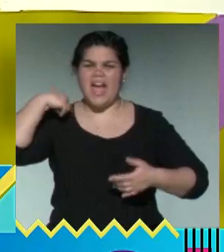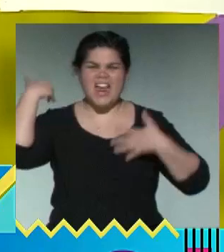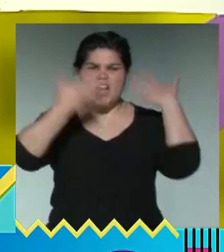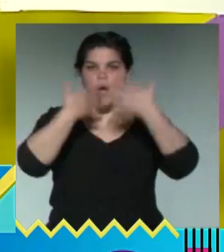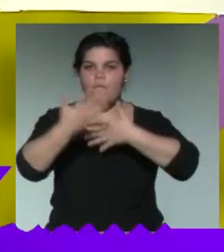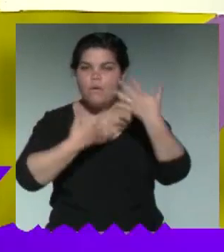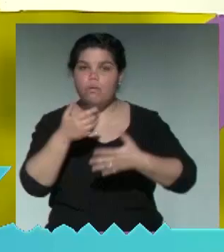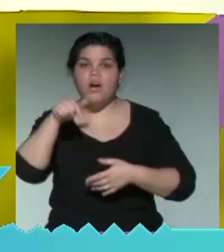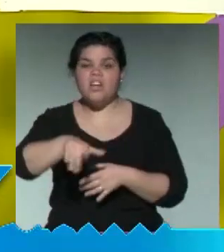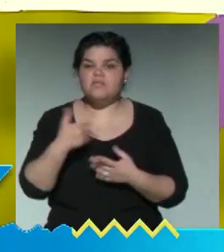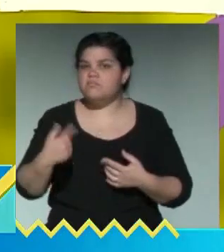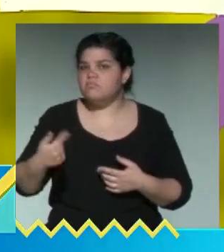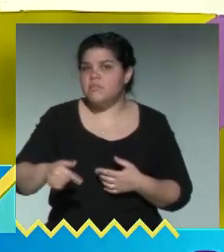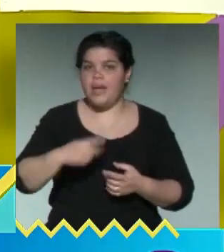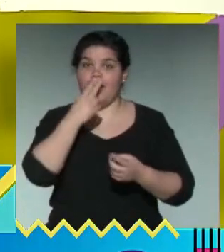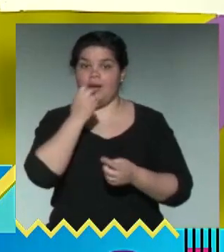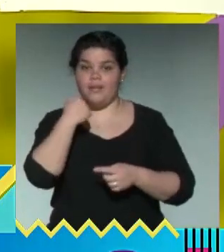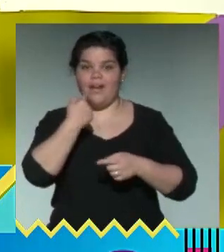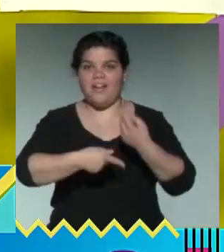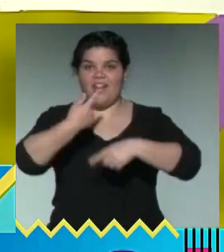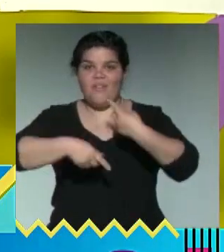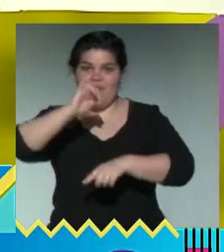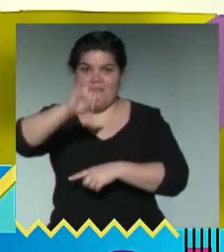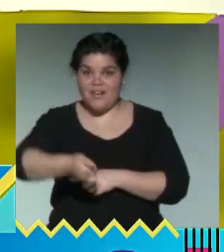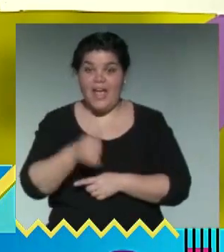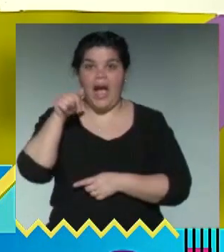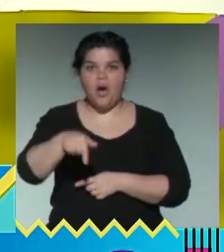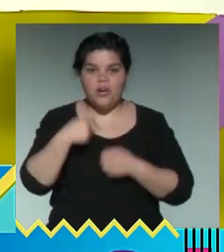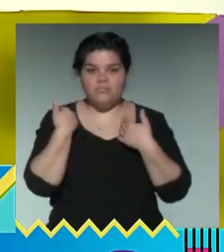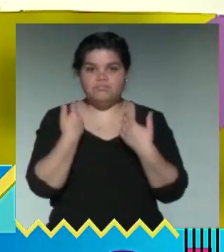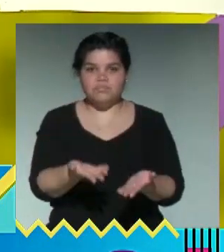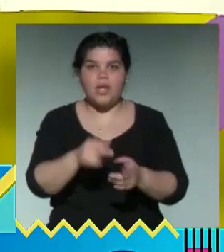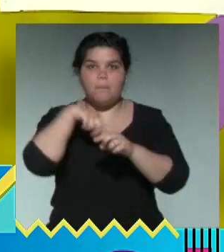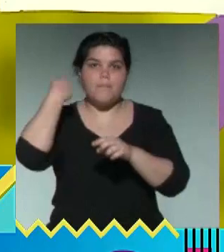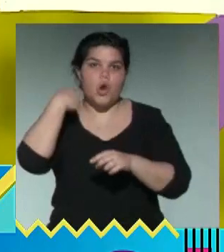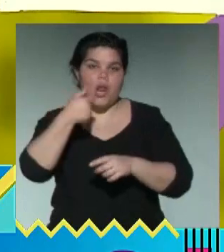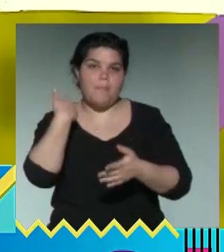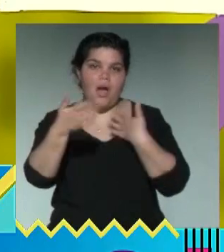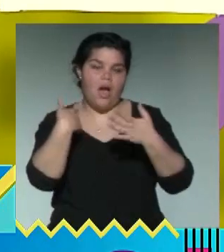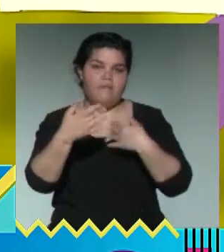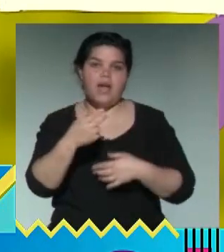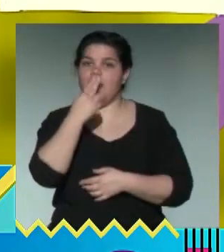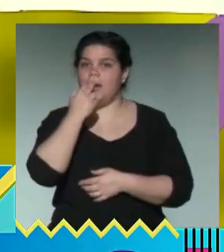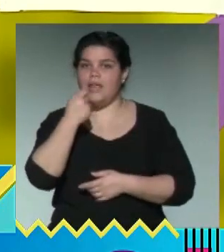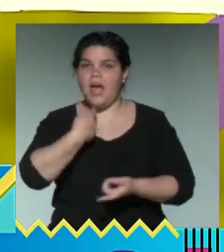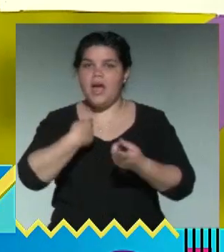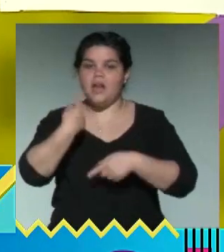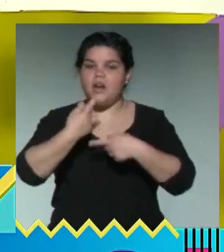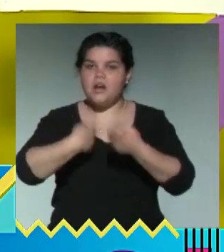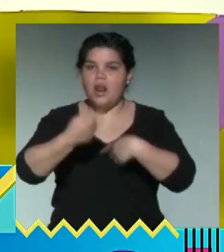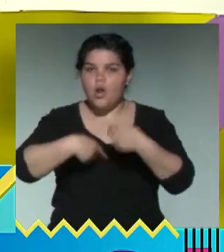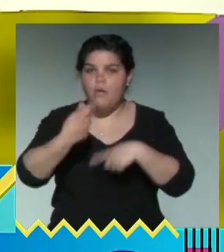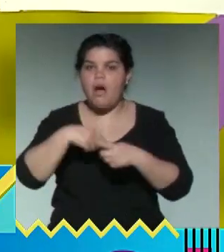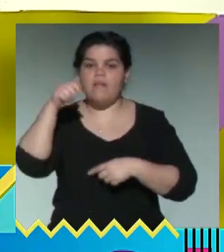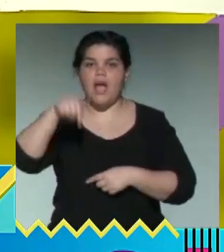obviamente entran las energías renovables. A eso le vamos a dedicar nuestro programa del día. Energías renovables, ¿sí? Fuentes energéticas basadas